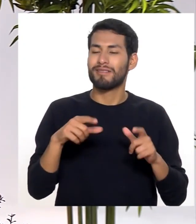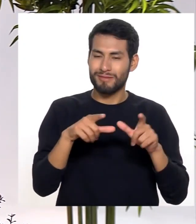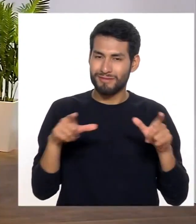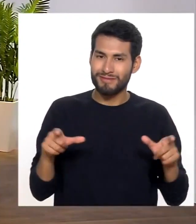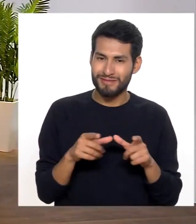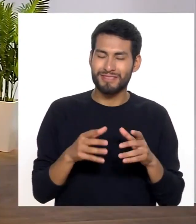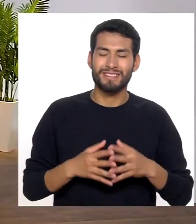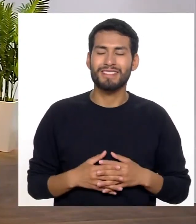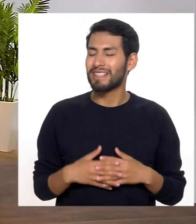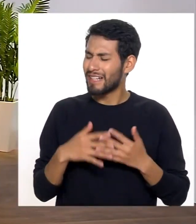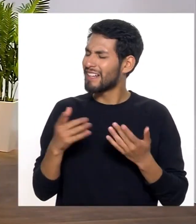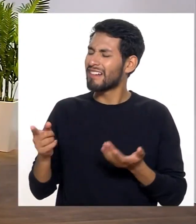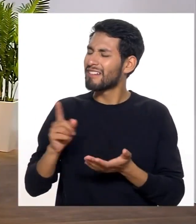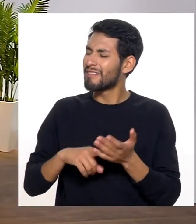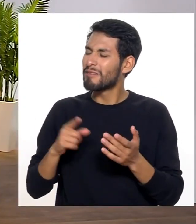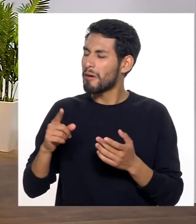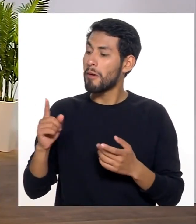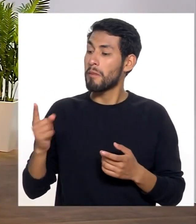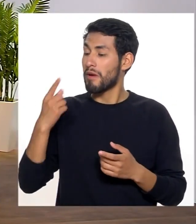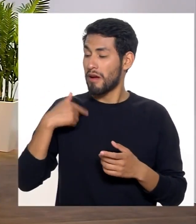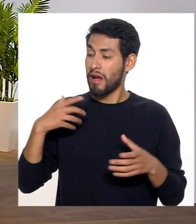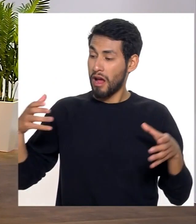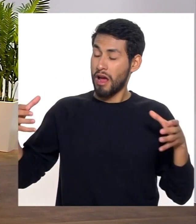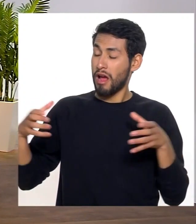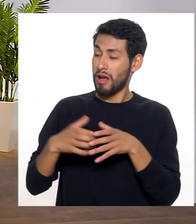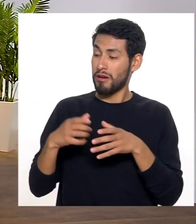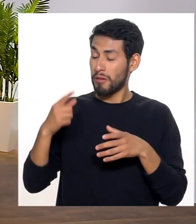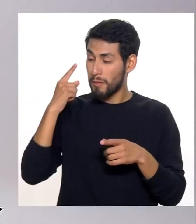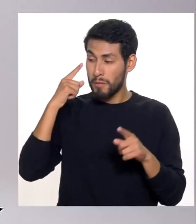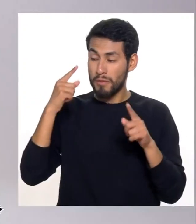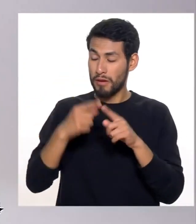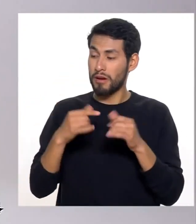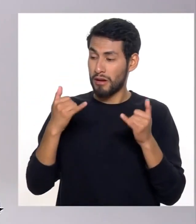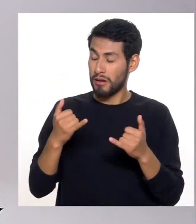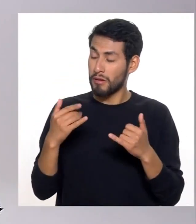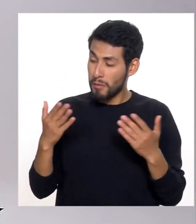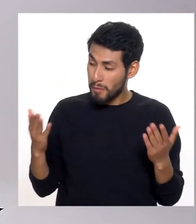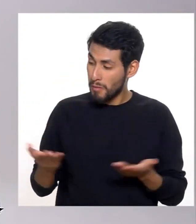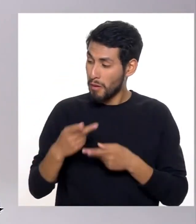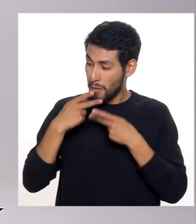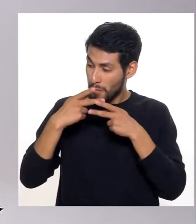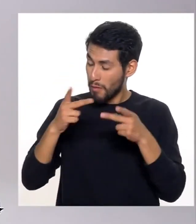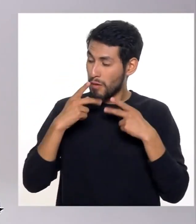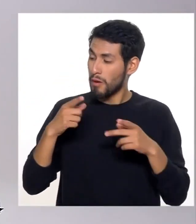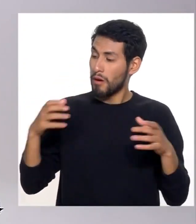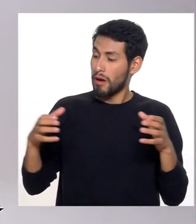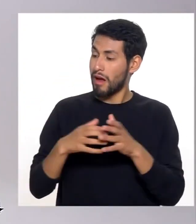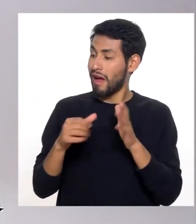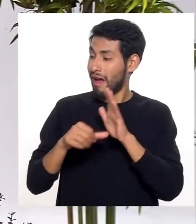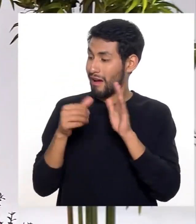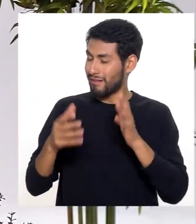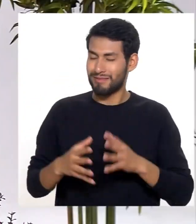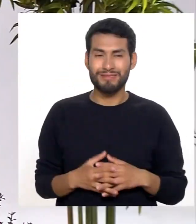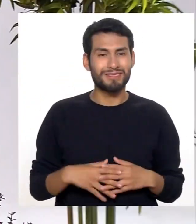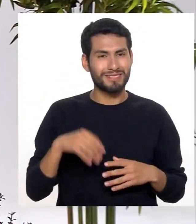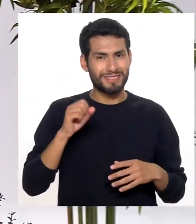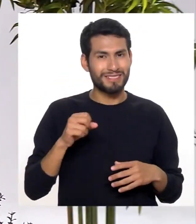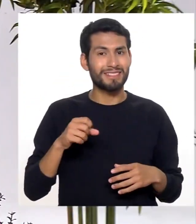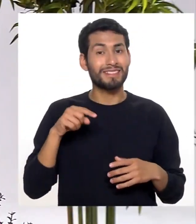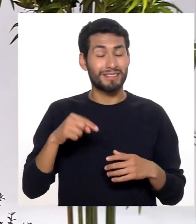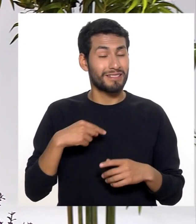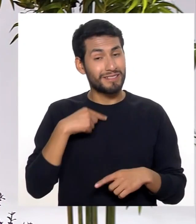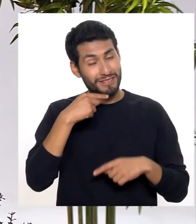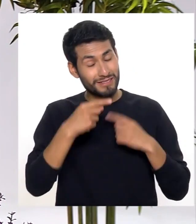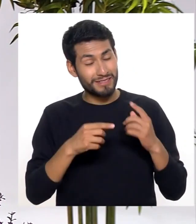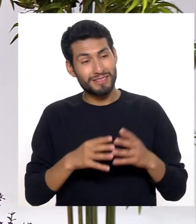unidad. Cuéntanos sobre este primer encuentro que ustedes justamente están promocionando, ¿no? Es un encuentro de arte. Bueno, Gina, te